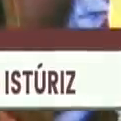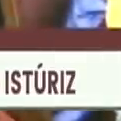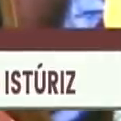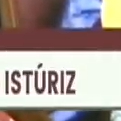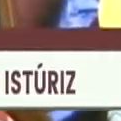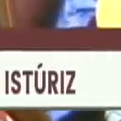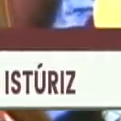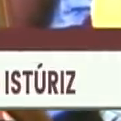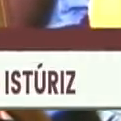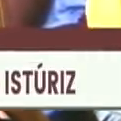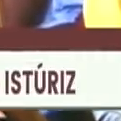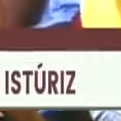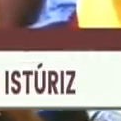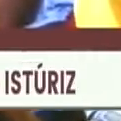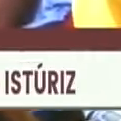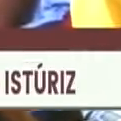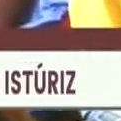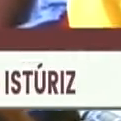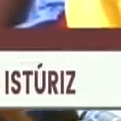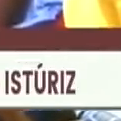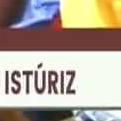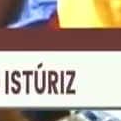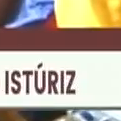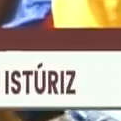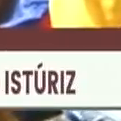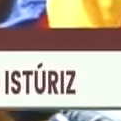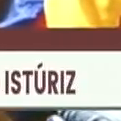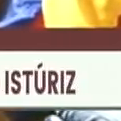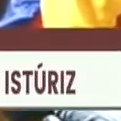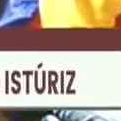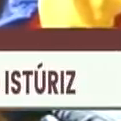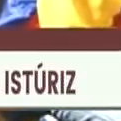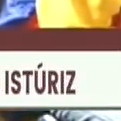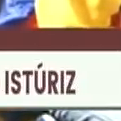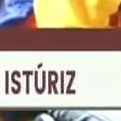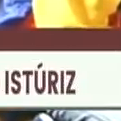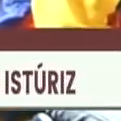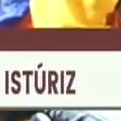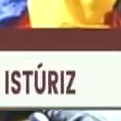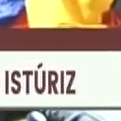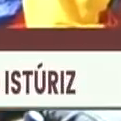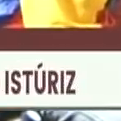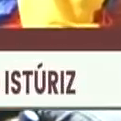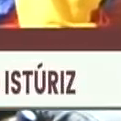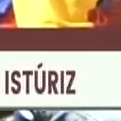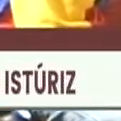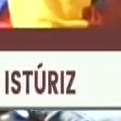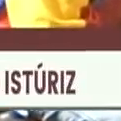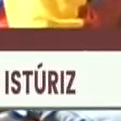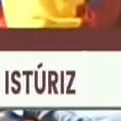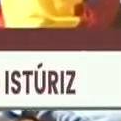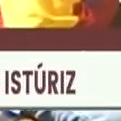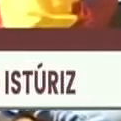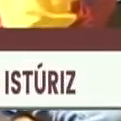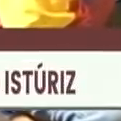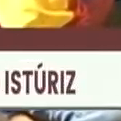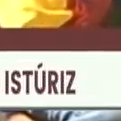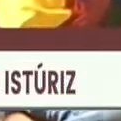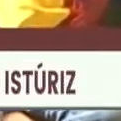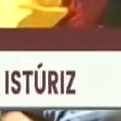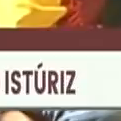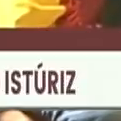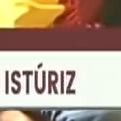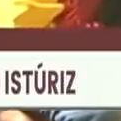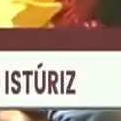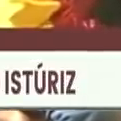las comunas, del movimiento sindical, la importancia de la participación protagónica del pueblo venezolano, del poder popular,